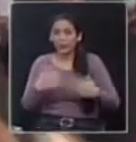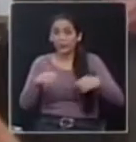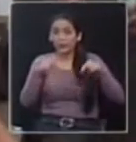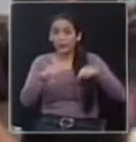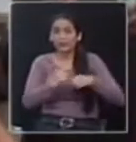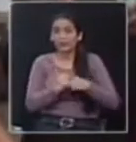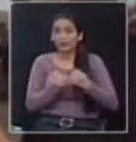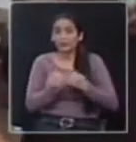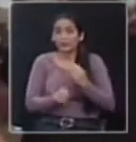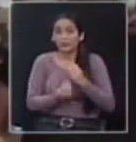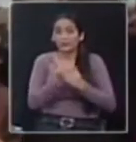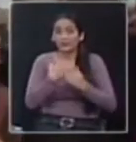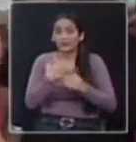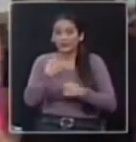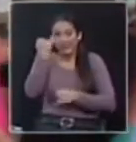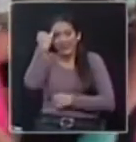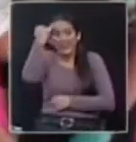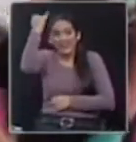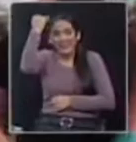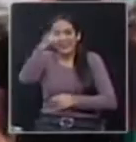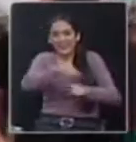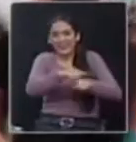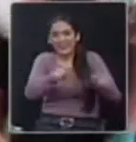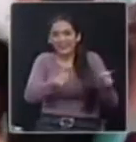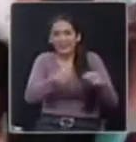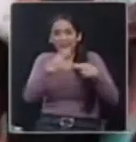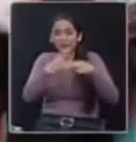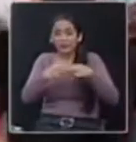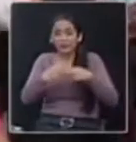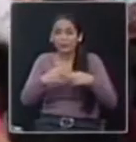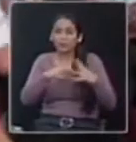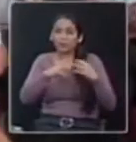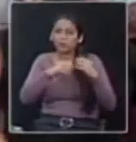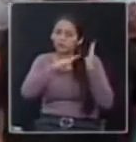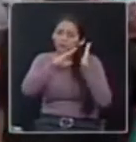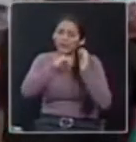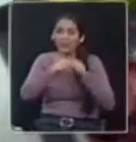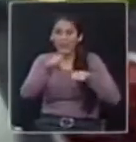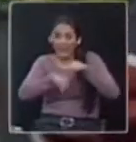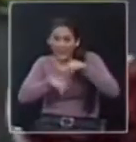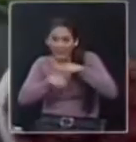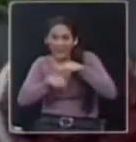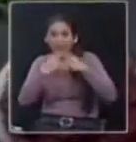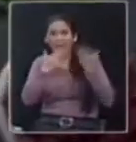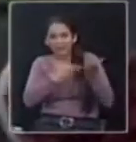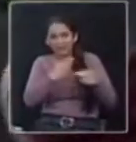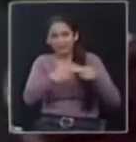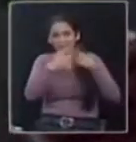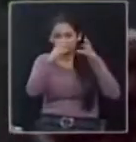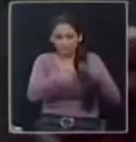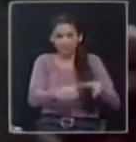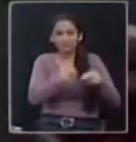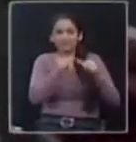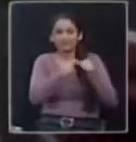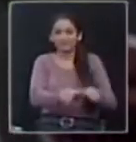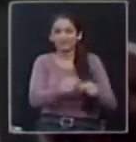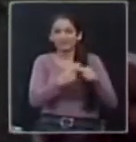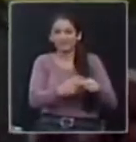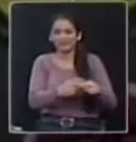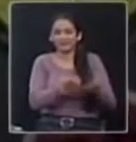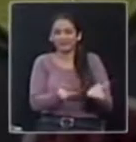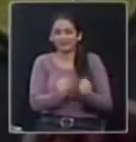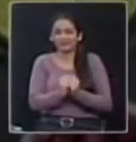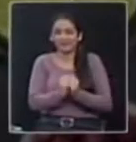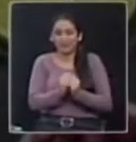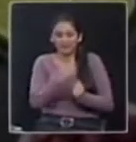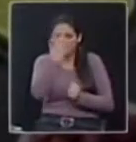creación mía, realmente viendo todos los mariscos que yo tengo, realmente es una fusión que hice, una combinación realmente, y que